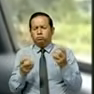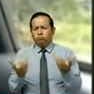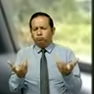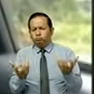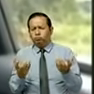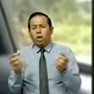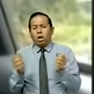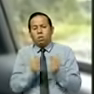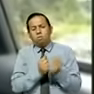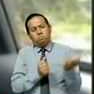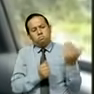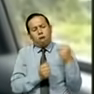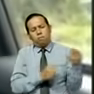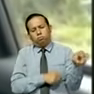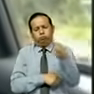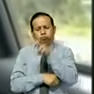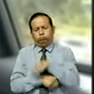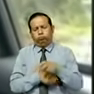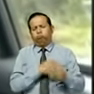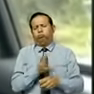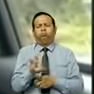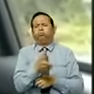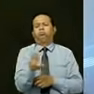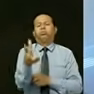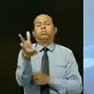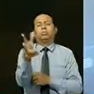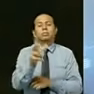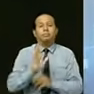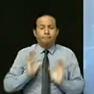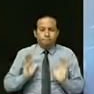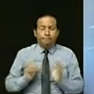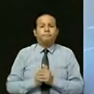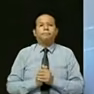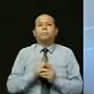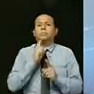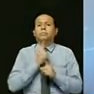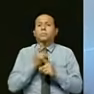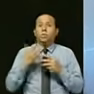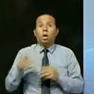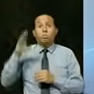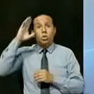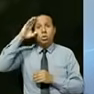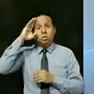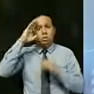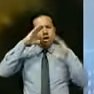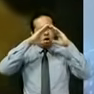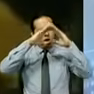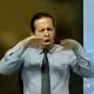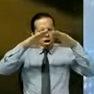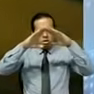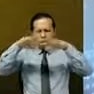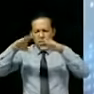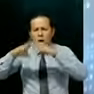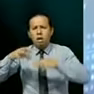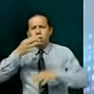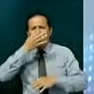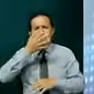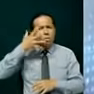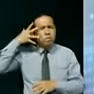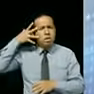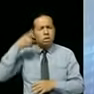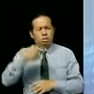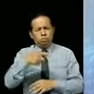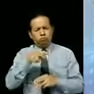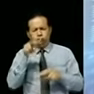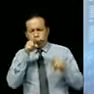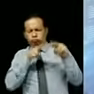a recoger a la persona causante de los disparos. En flagrancia allanaron varias viviendas ubicadas en la ciudad de Santo Domingo. El